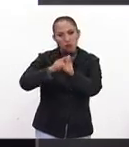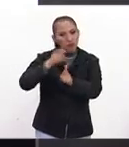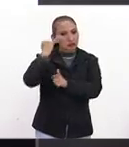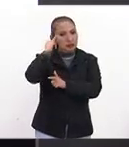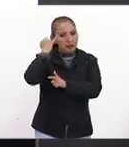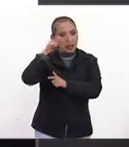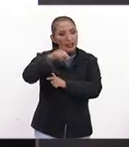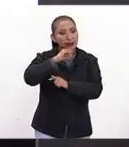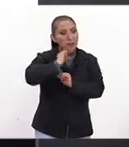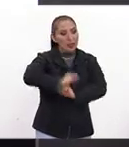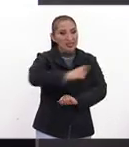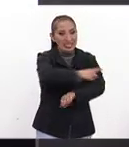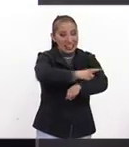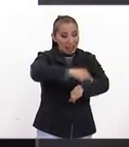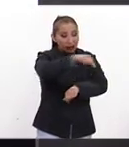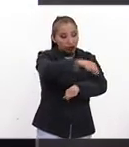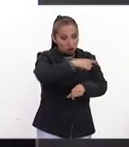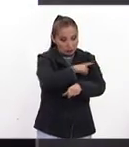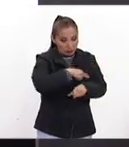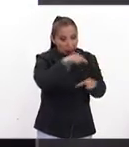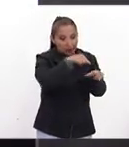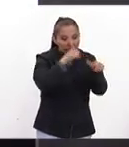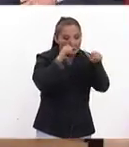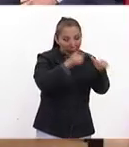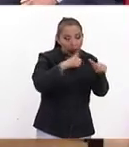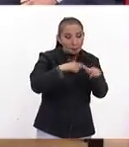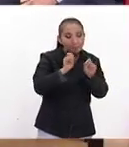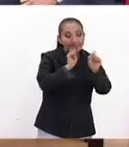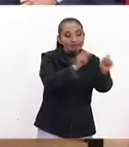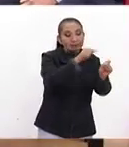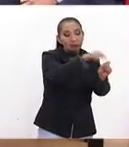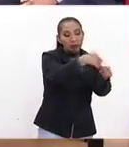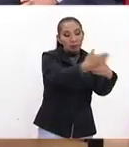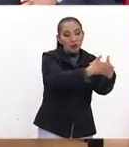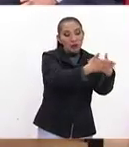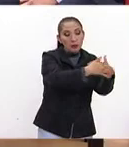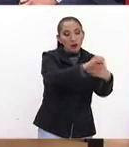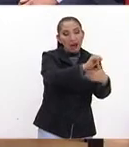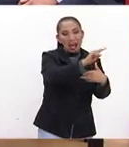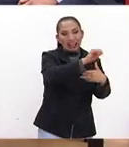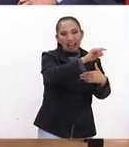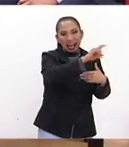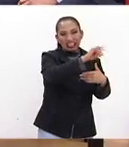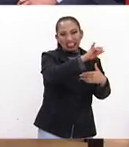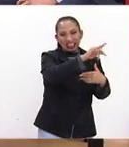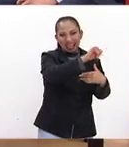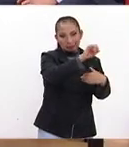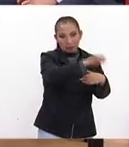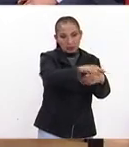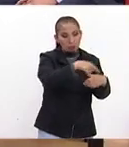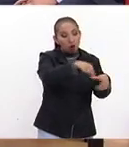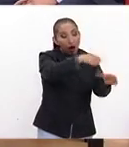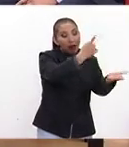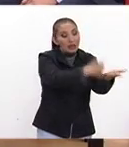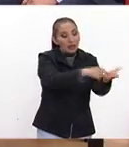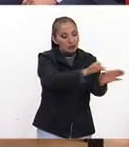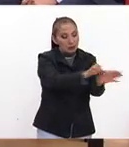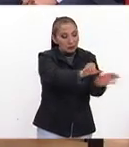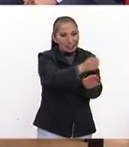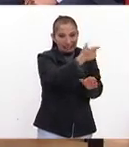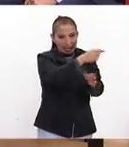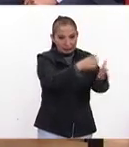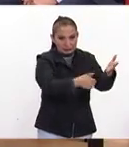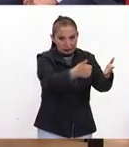incluso en las jefaturas delegacionales, que ahora actualmente se conocen próximamente alcaldías, de cada una de estas alcaldías se dividió en